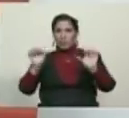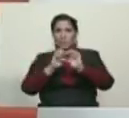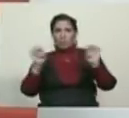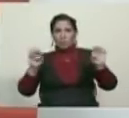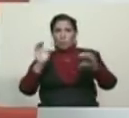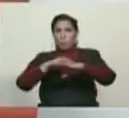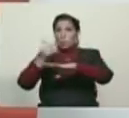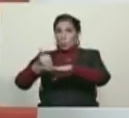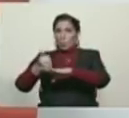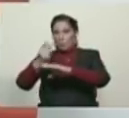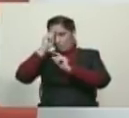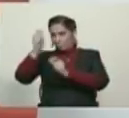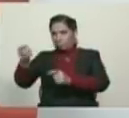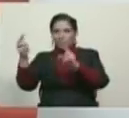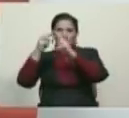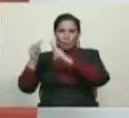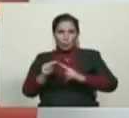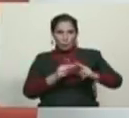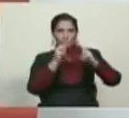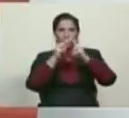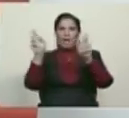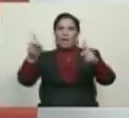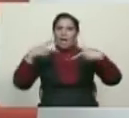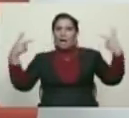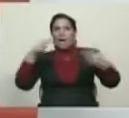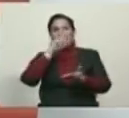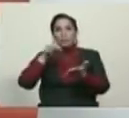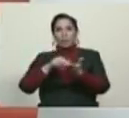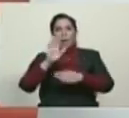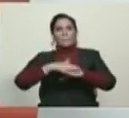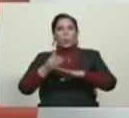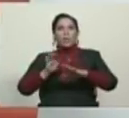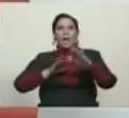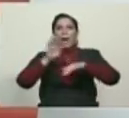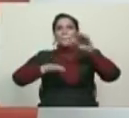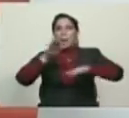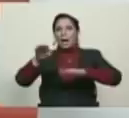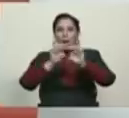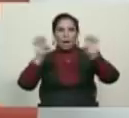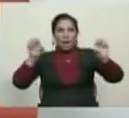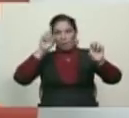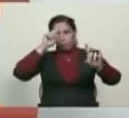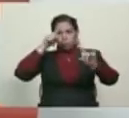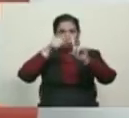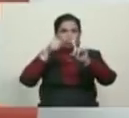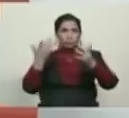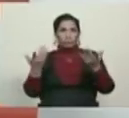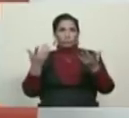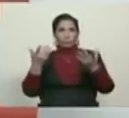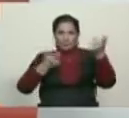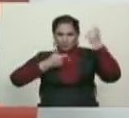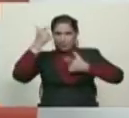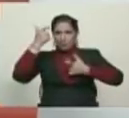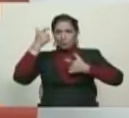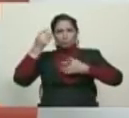culpa, es que reconocía el Nacional que era por los avances en educación llevados a cabo por el presidente Hugo Chávez.